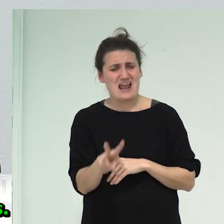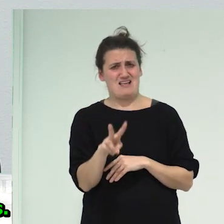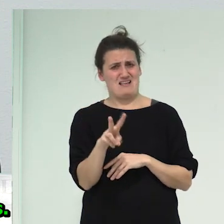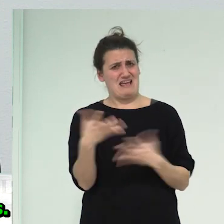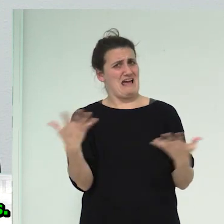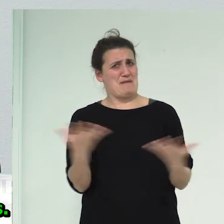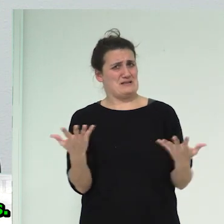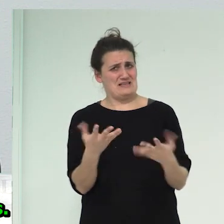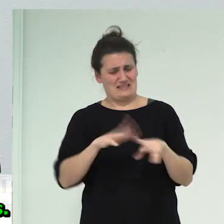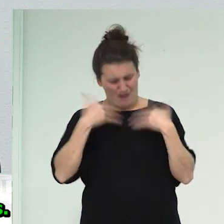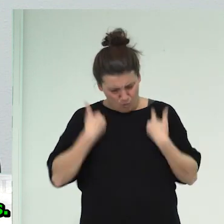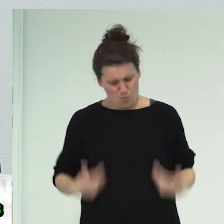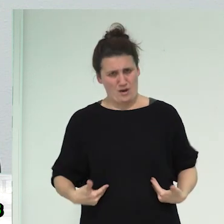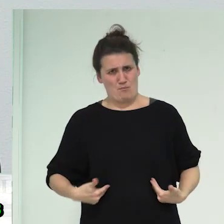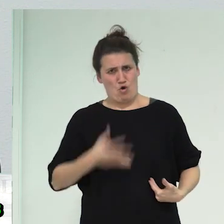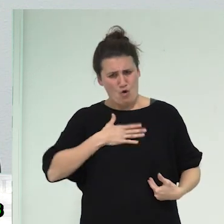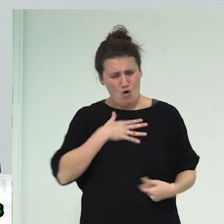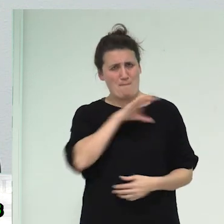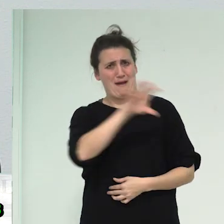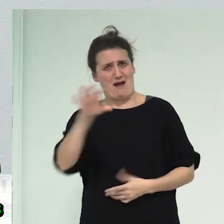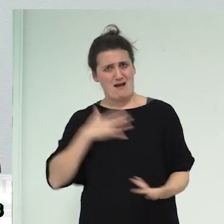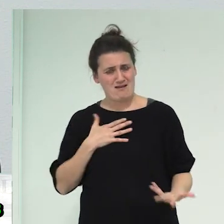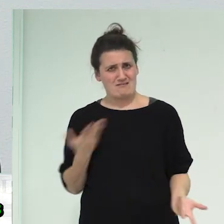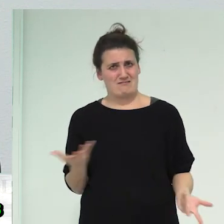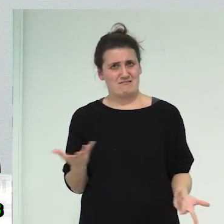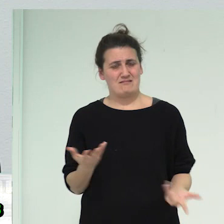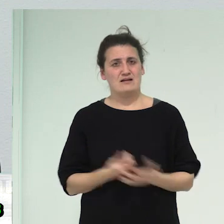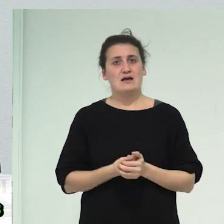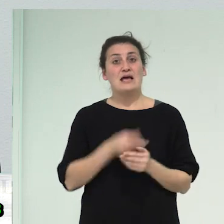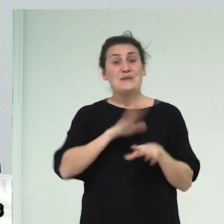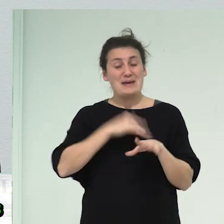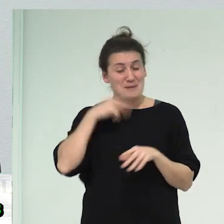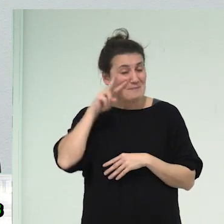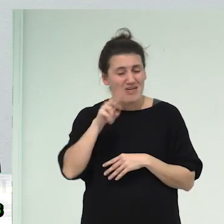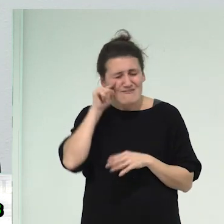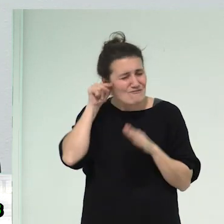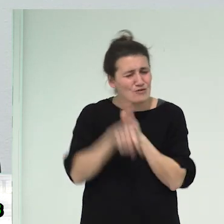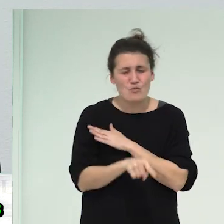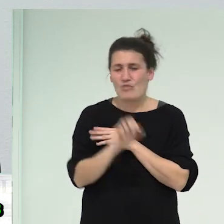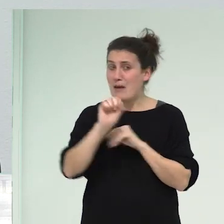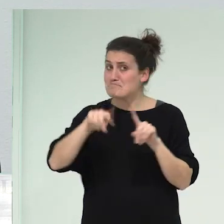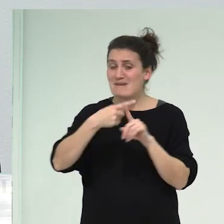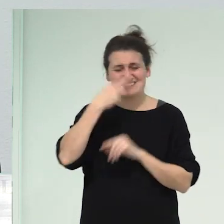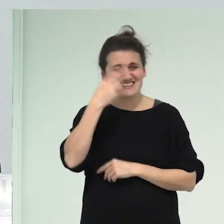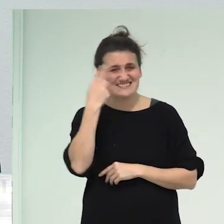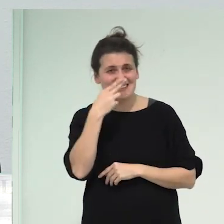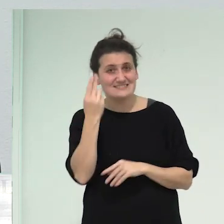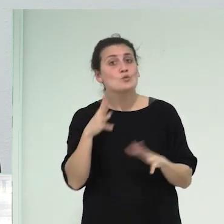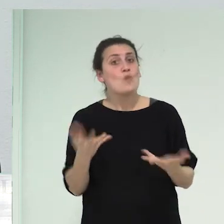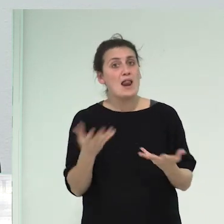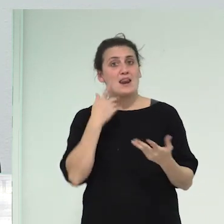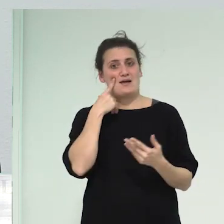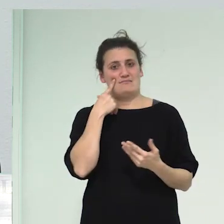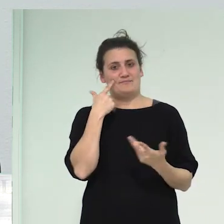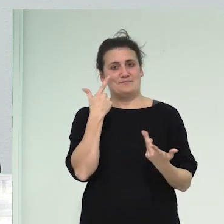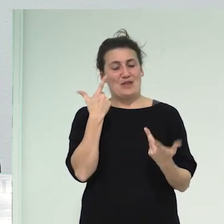lo que sucede con sus cuerpos, con sus territorios. Y para mí una de las miradas más profundas y más interesantes son las que están